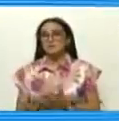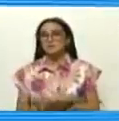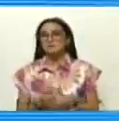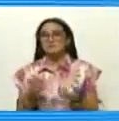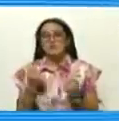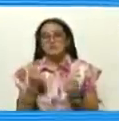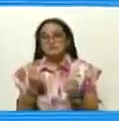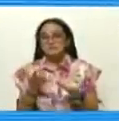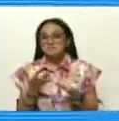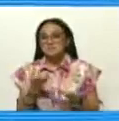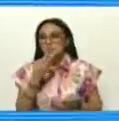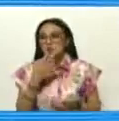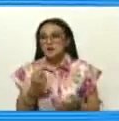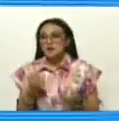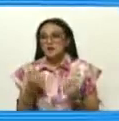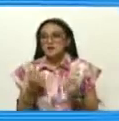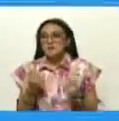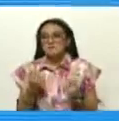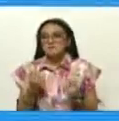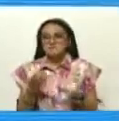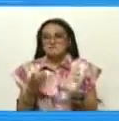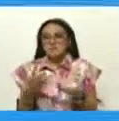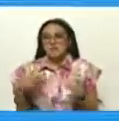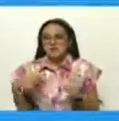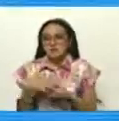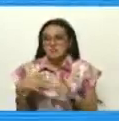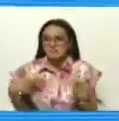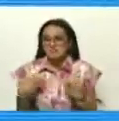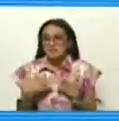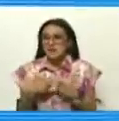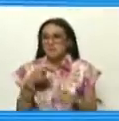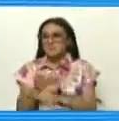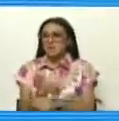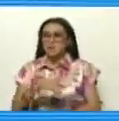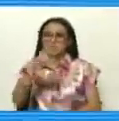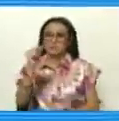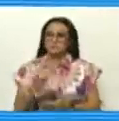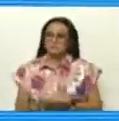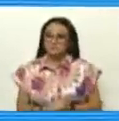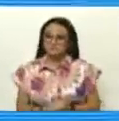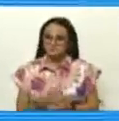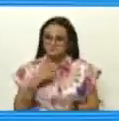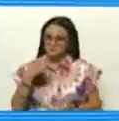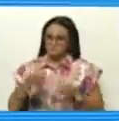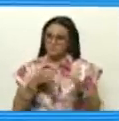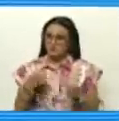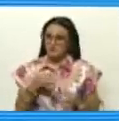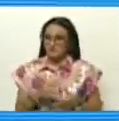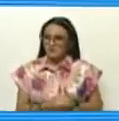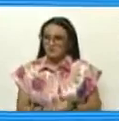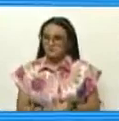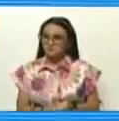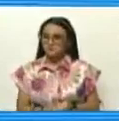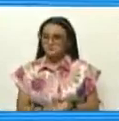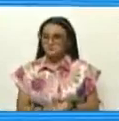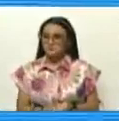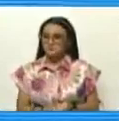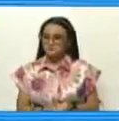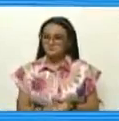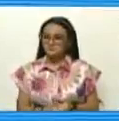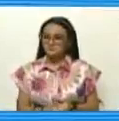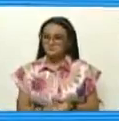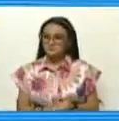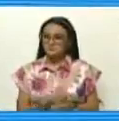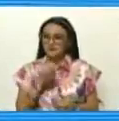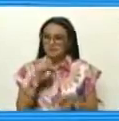las buenas, ni por las malas. Me explico, voy a ser más explícito. Por las malas